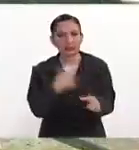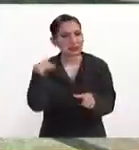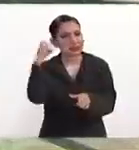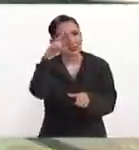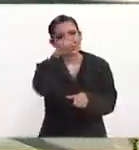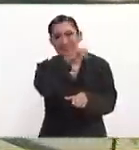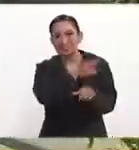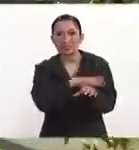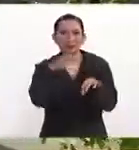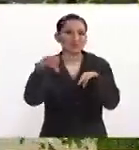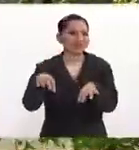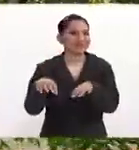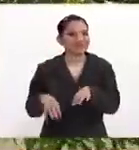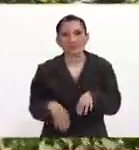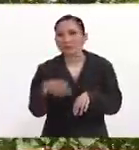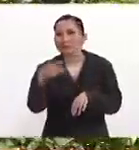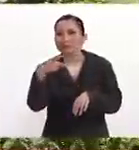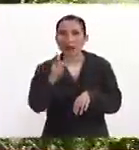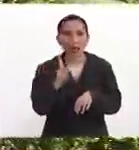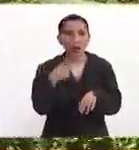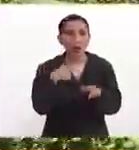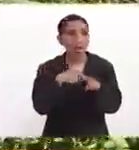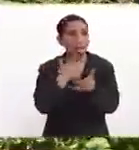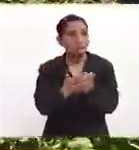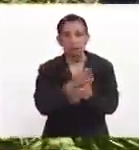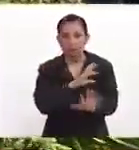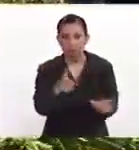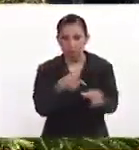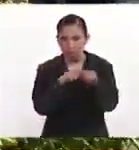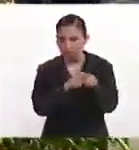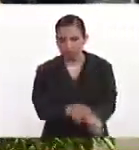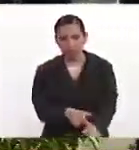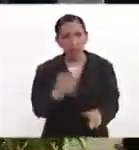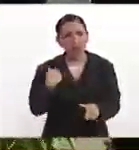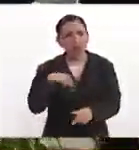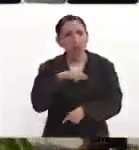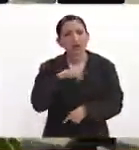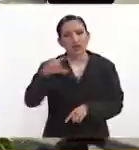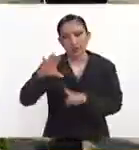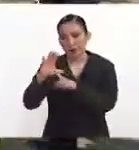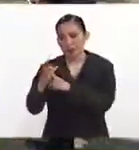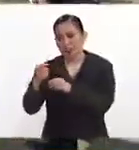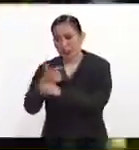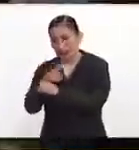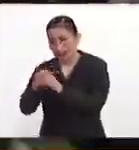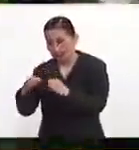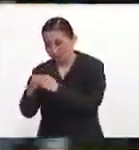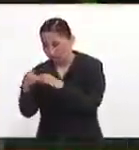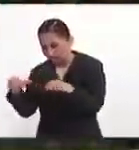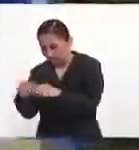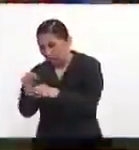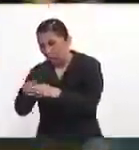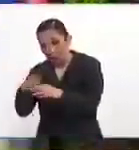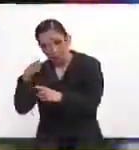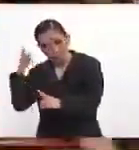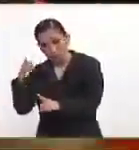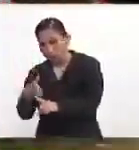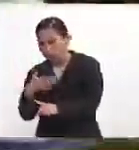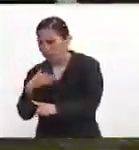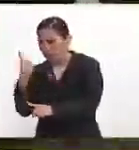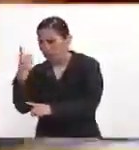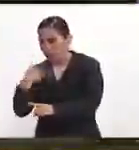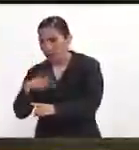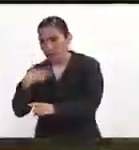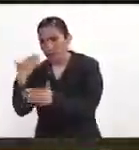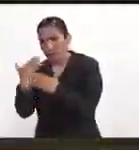complicado un poco por la lluvia, pero no se han detenido. Nosotros en el Comité Nacional de Emergencias tenemos directamente una